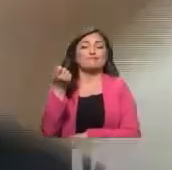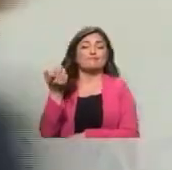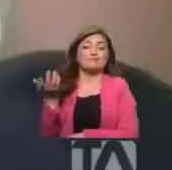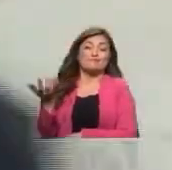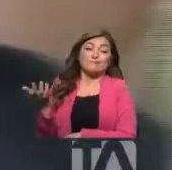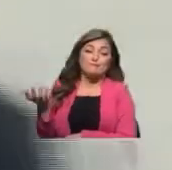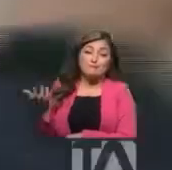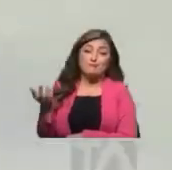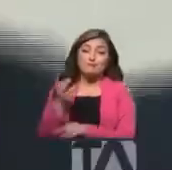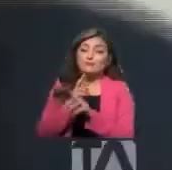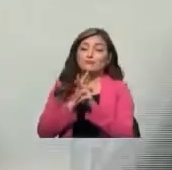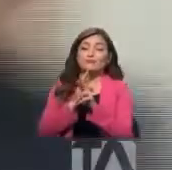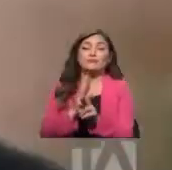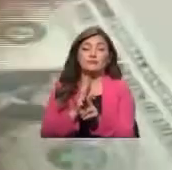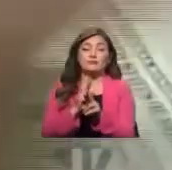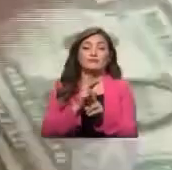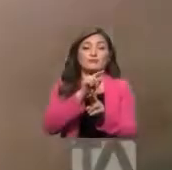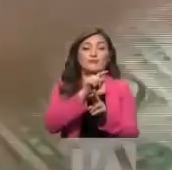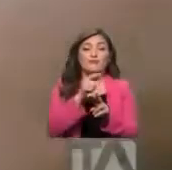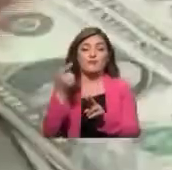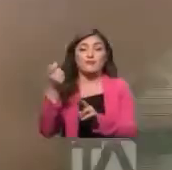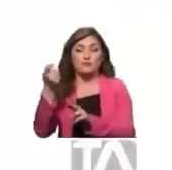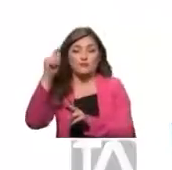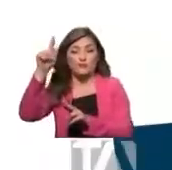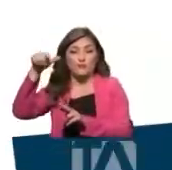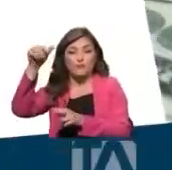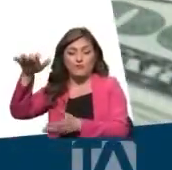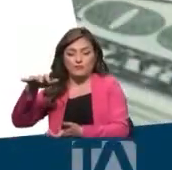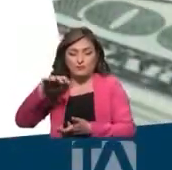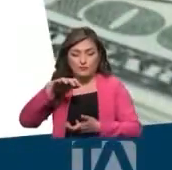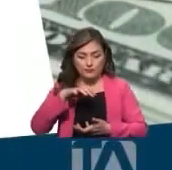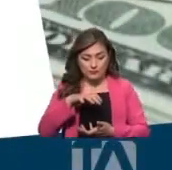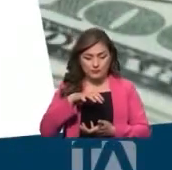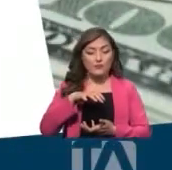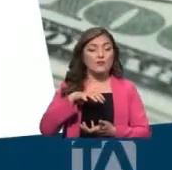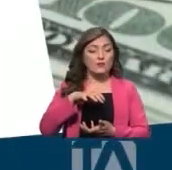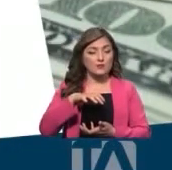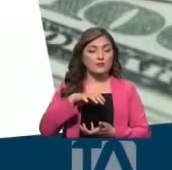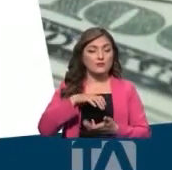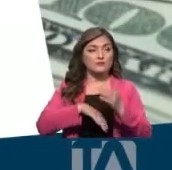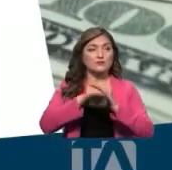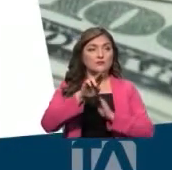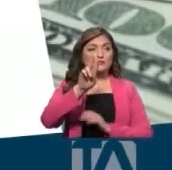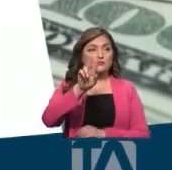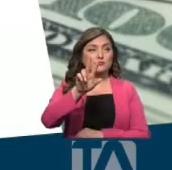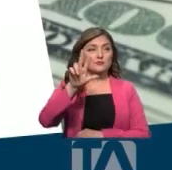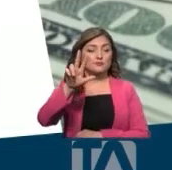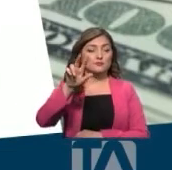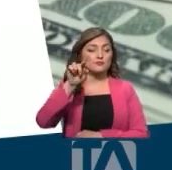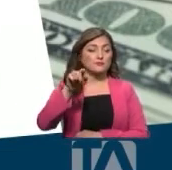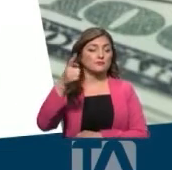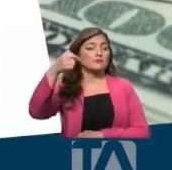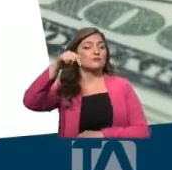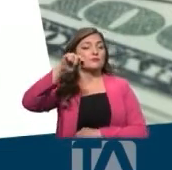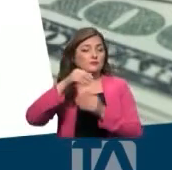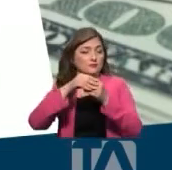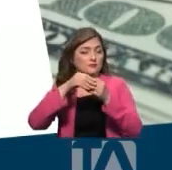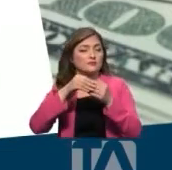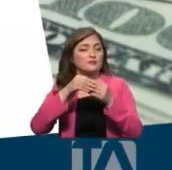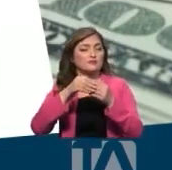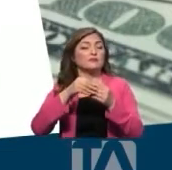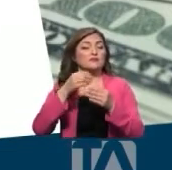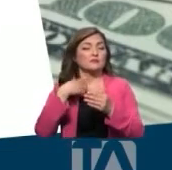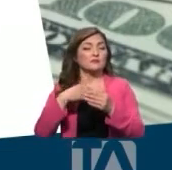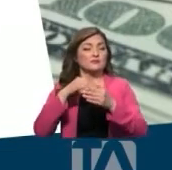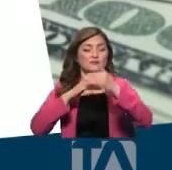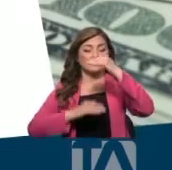de una forma muy grosera las cifras del presupuesto público. Por ejemplo, se inventan un subsidio a los combustibles, ¿no?, que nos llega